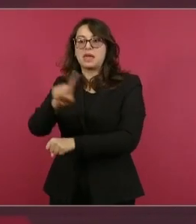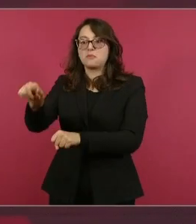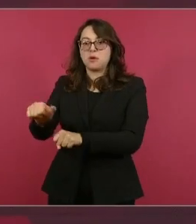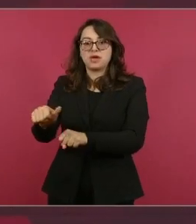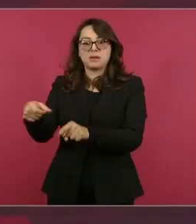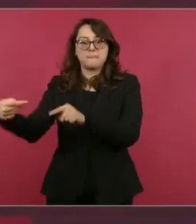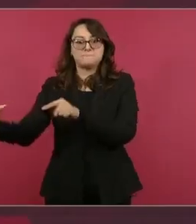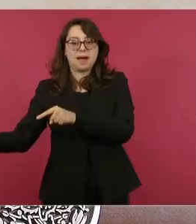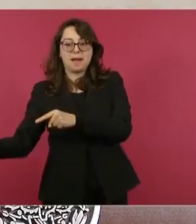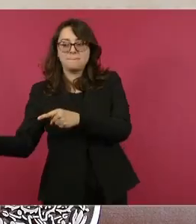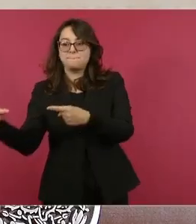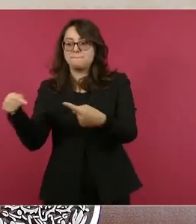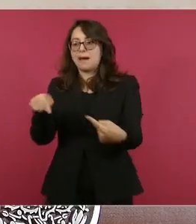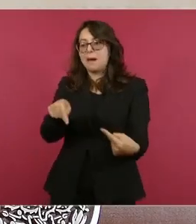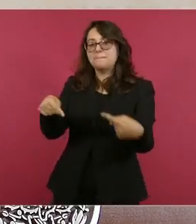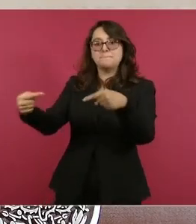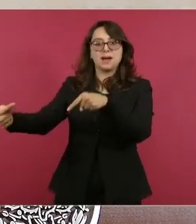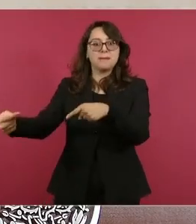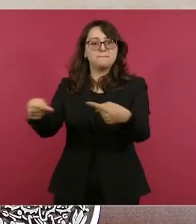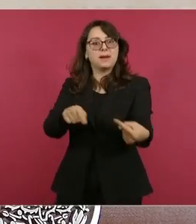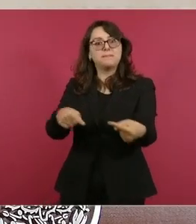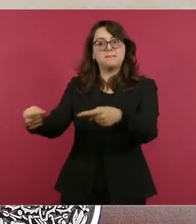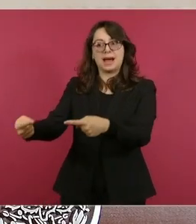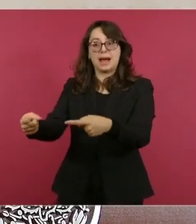Desde Michoacán,